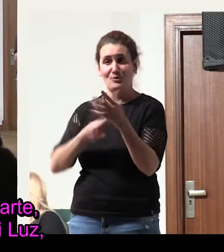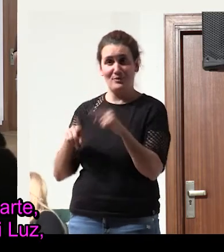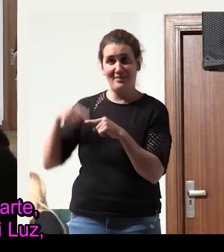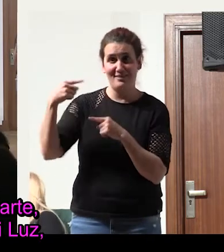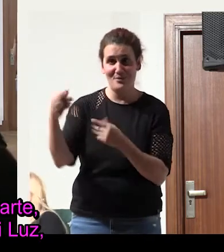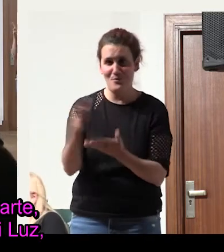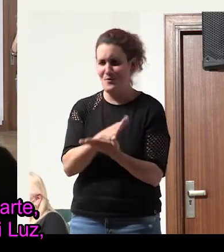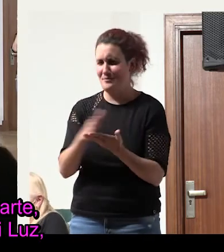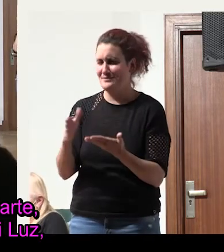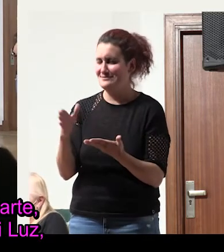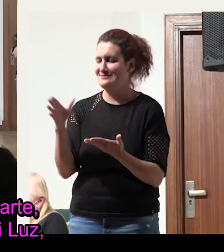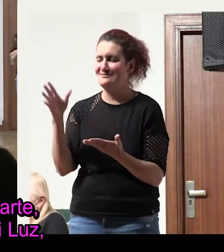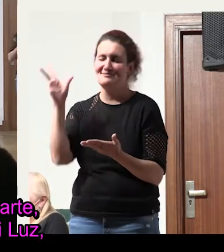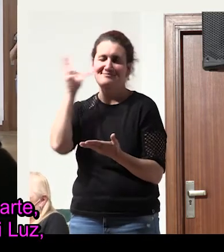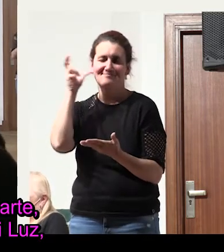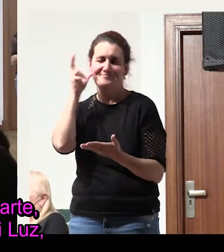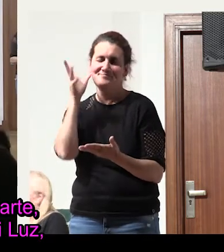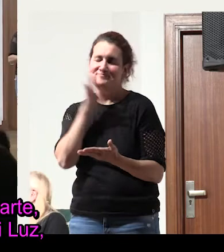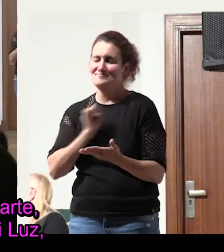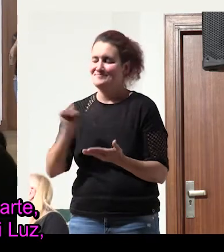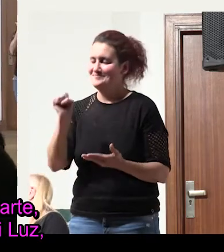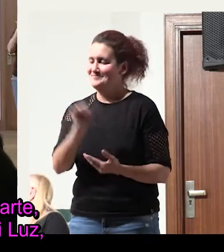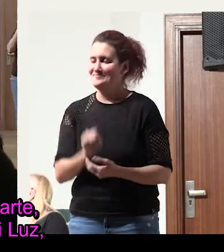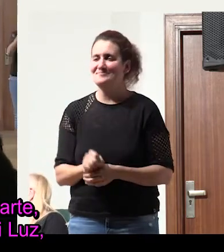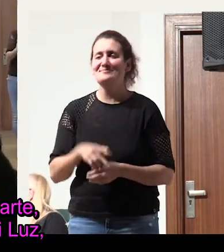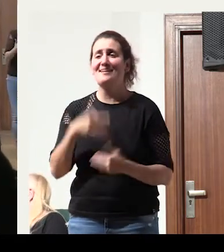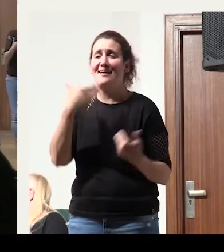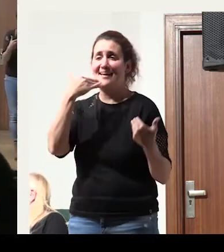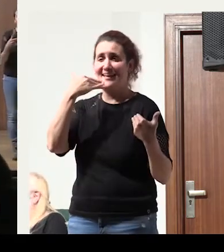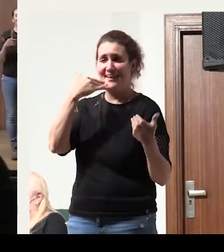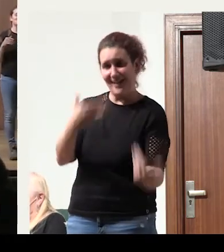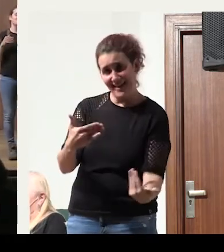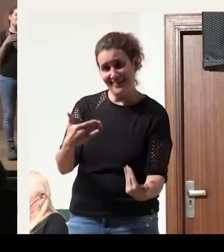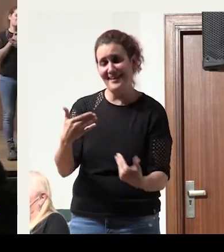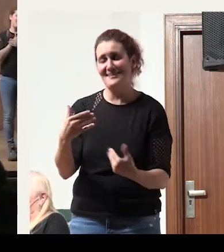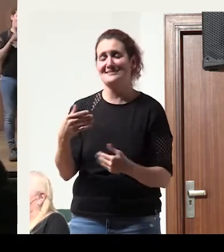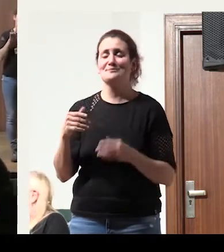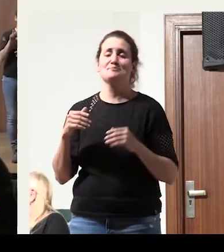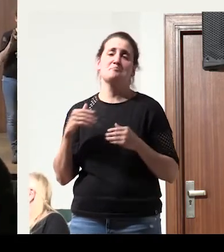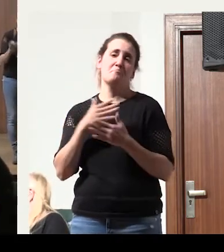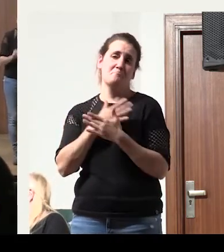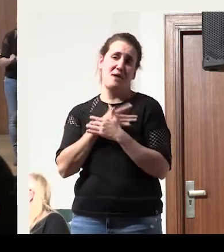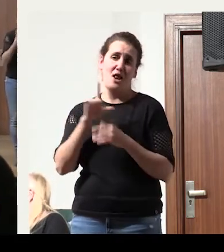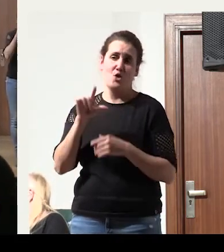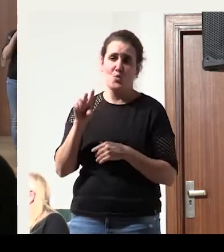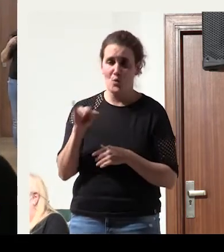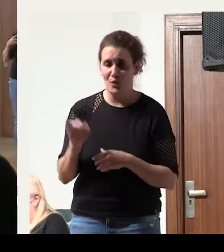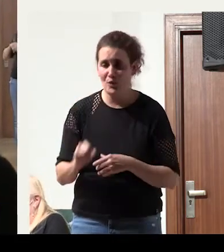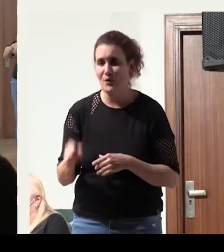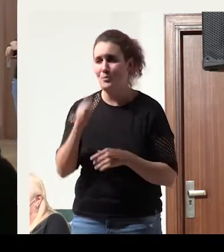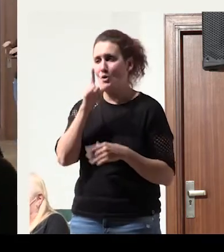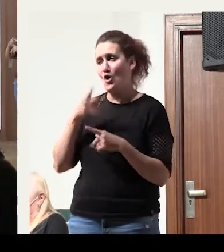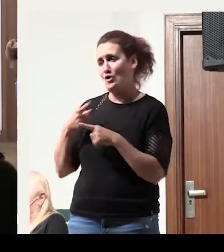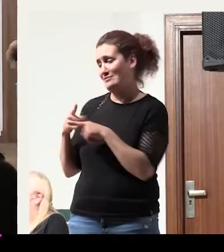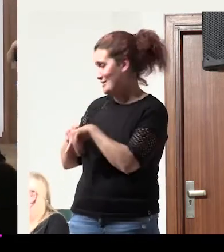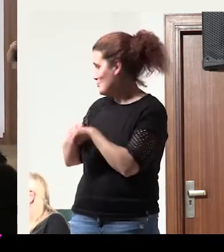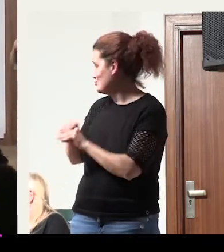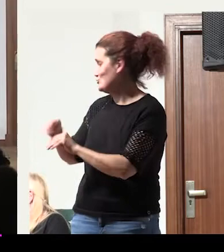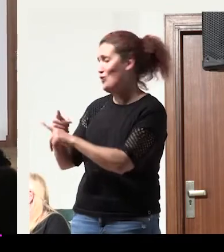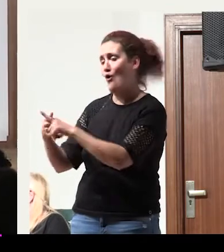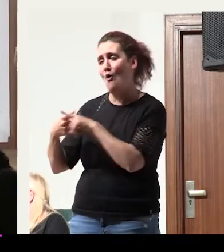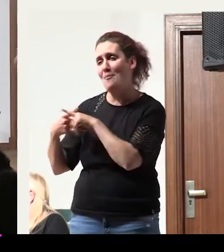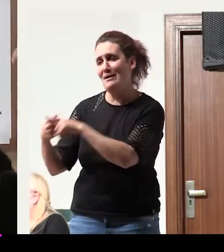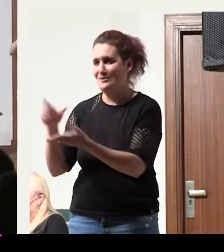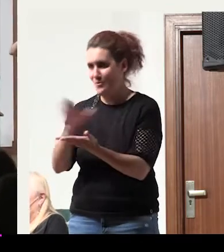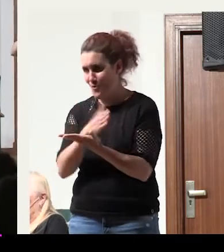gozada escucharte, queremos darte las gracias, Mariluz, pues por compartir con nosotros tu tiempo y tus poemas y sobre todo